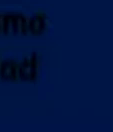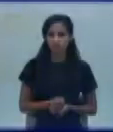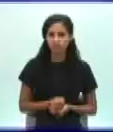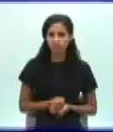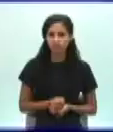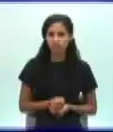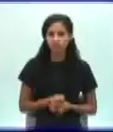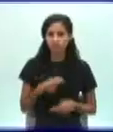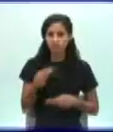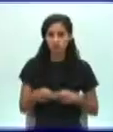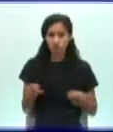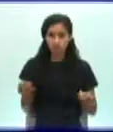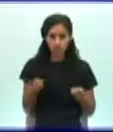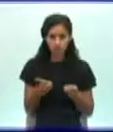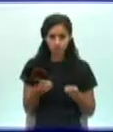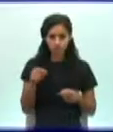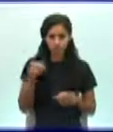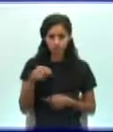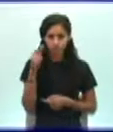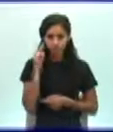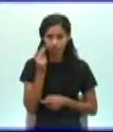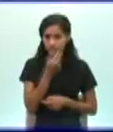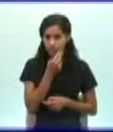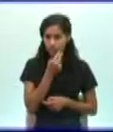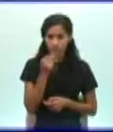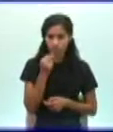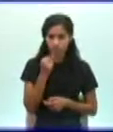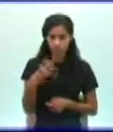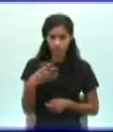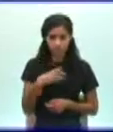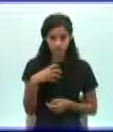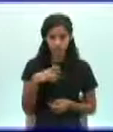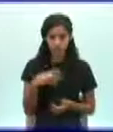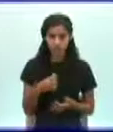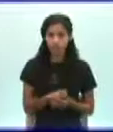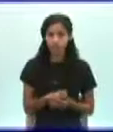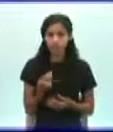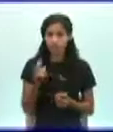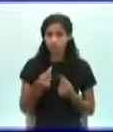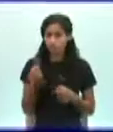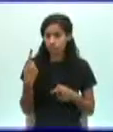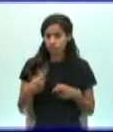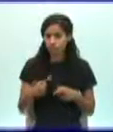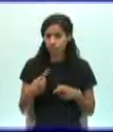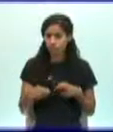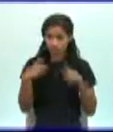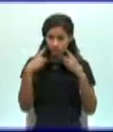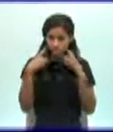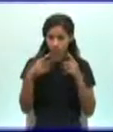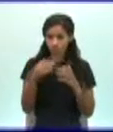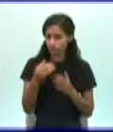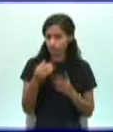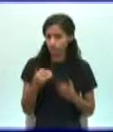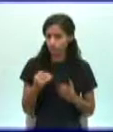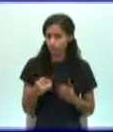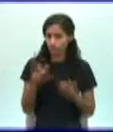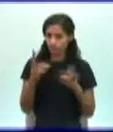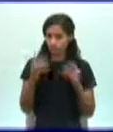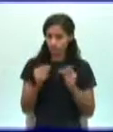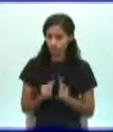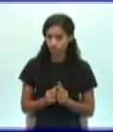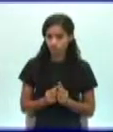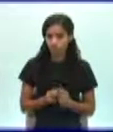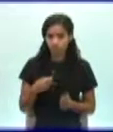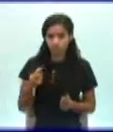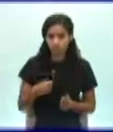Resumiendo el sistema ético martiano, tenemos que en él, entre los que se destacan, su deber, su derecho, la verdad,